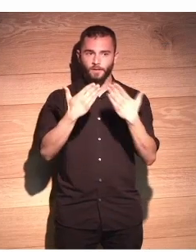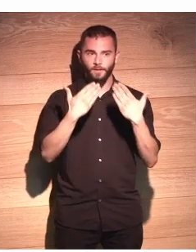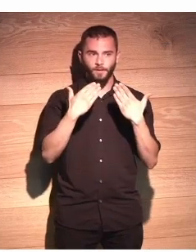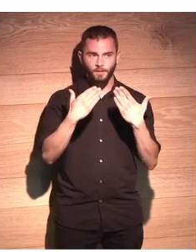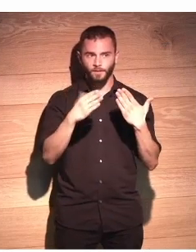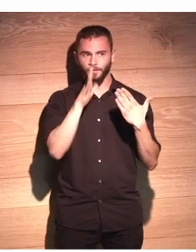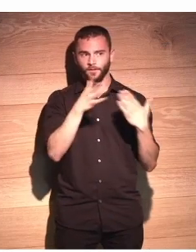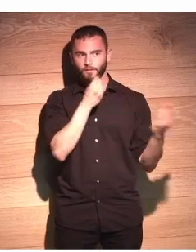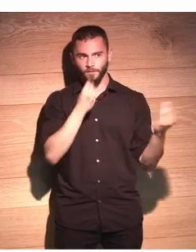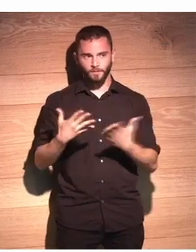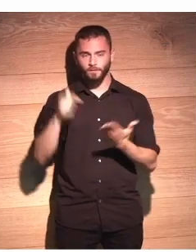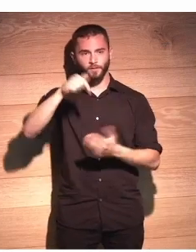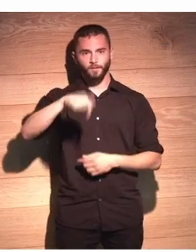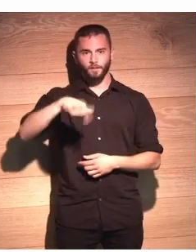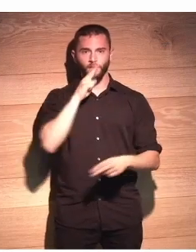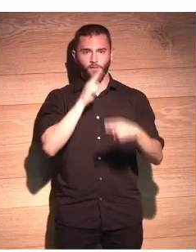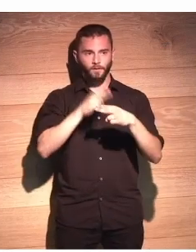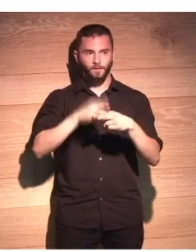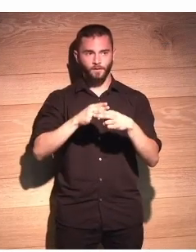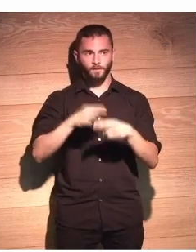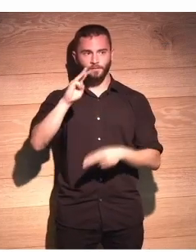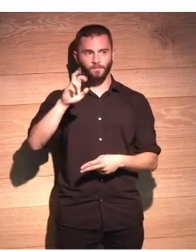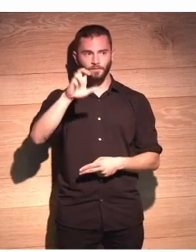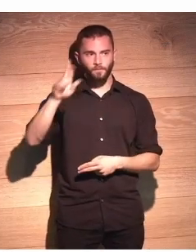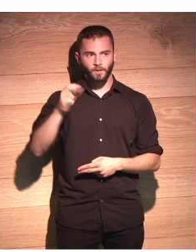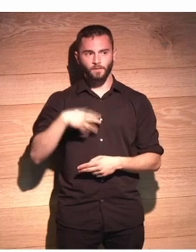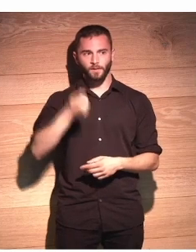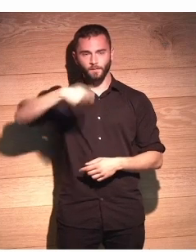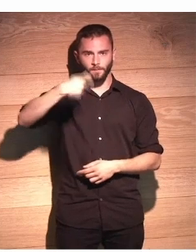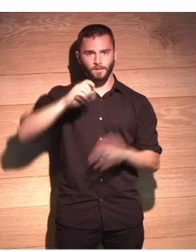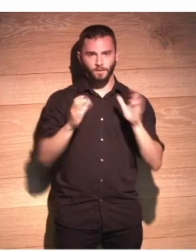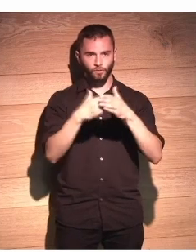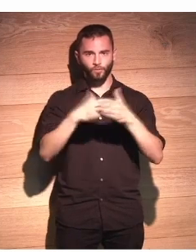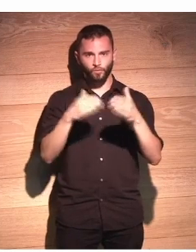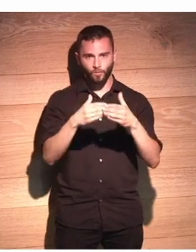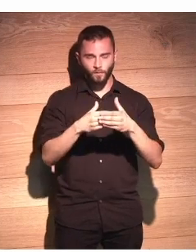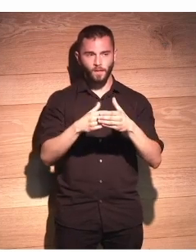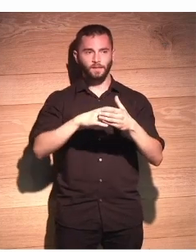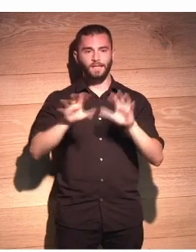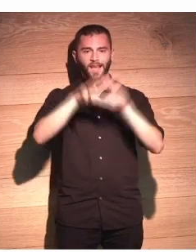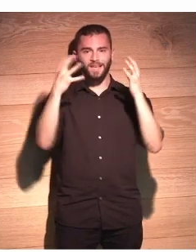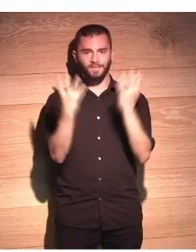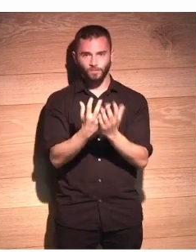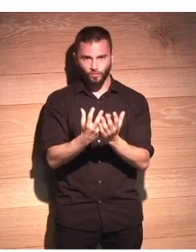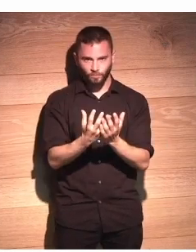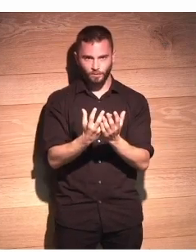me to give evidence today. My name is Pepper and I'm a resident robot at Middlesex University.